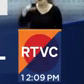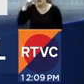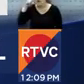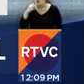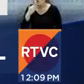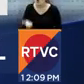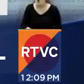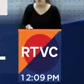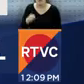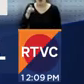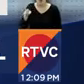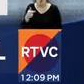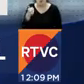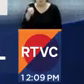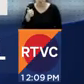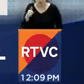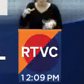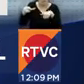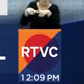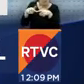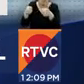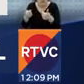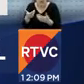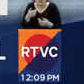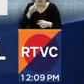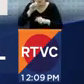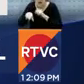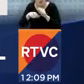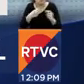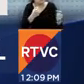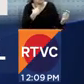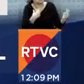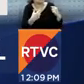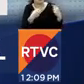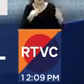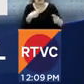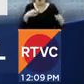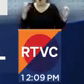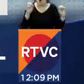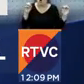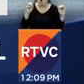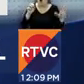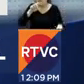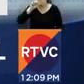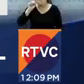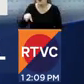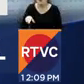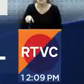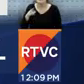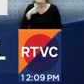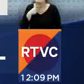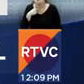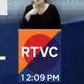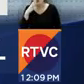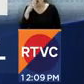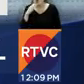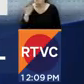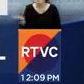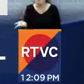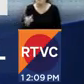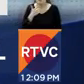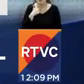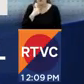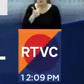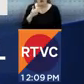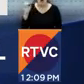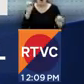estaba pulpa, cosas así. Me decía cosas como que cómo me gustaban los hombres, que